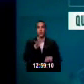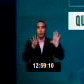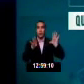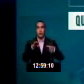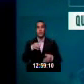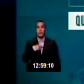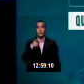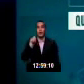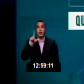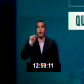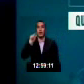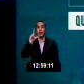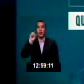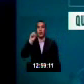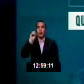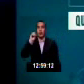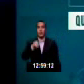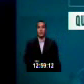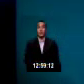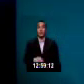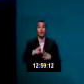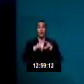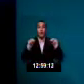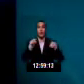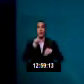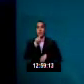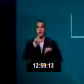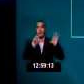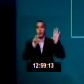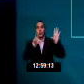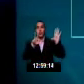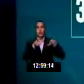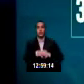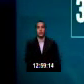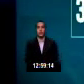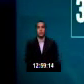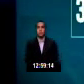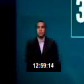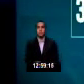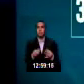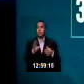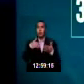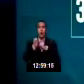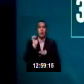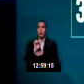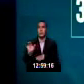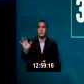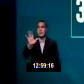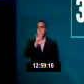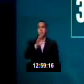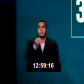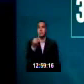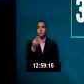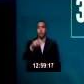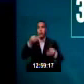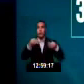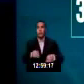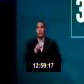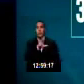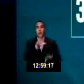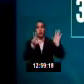virus. Pelileo, 51. Tena, 108. Revisemos las cifras a nivel nacional. Casos